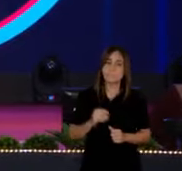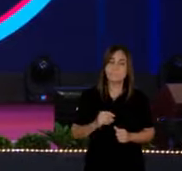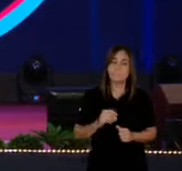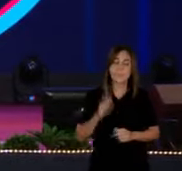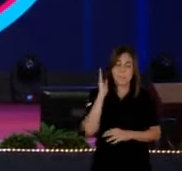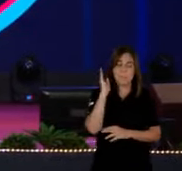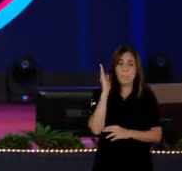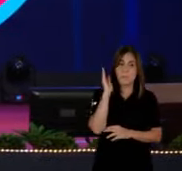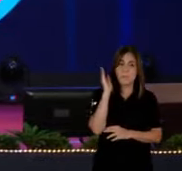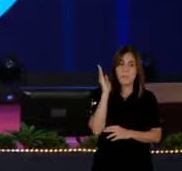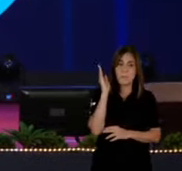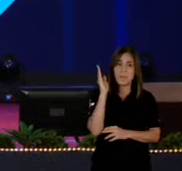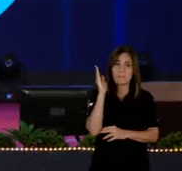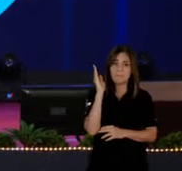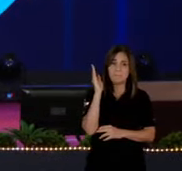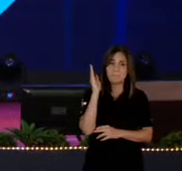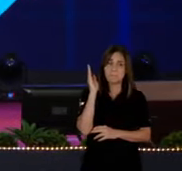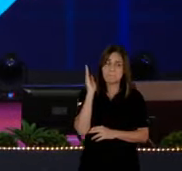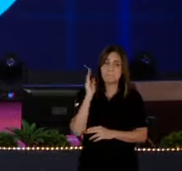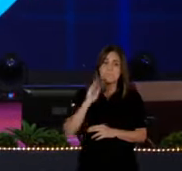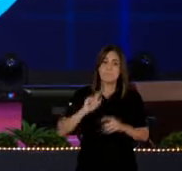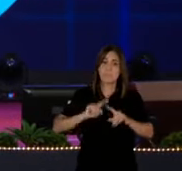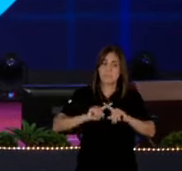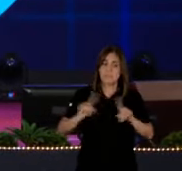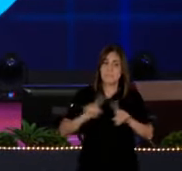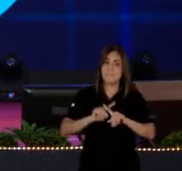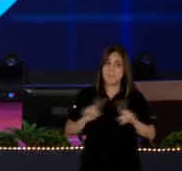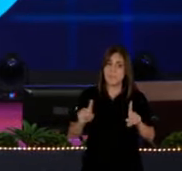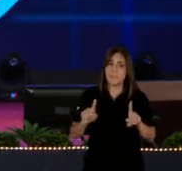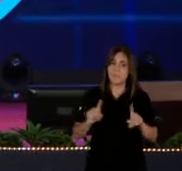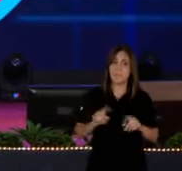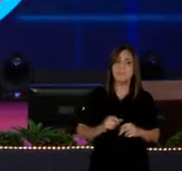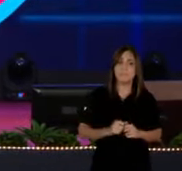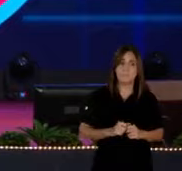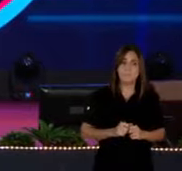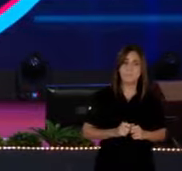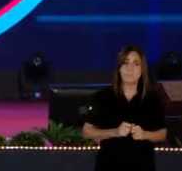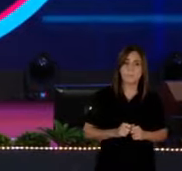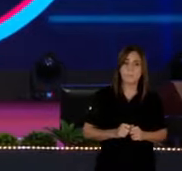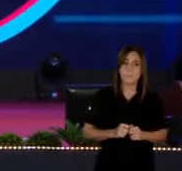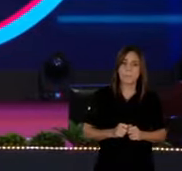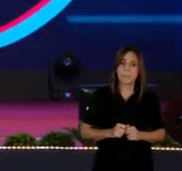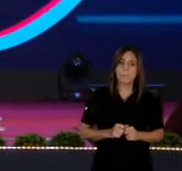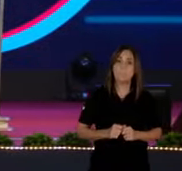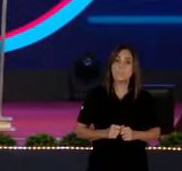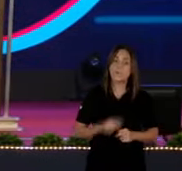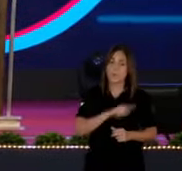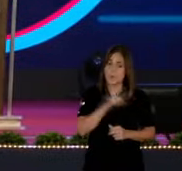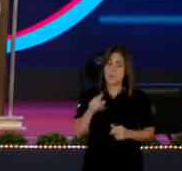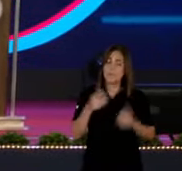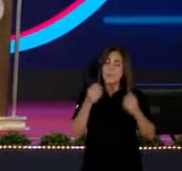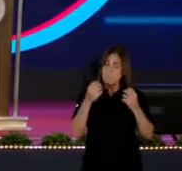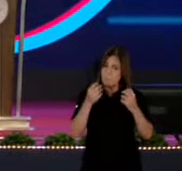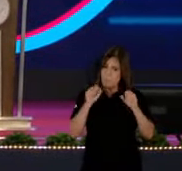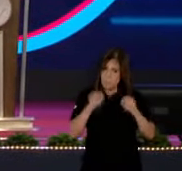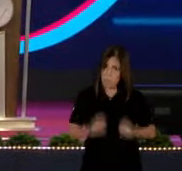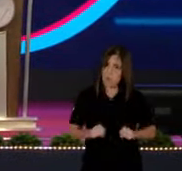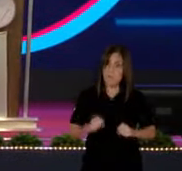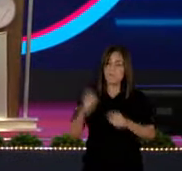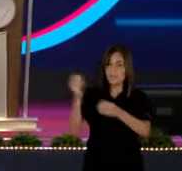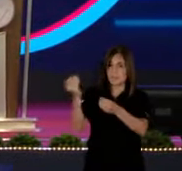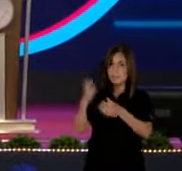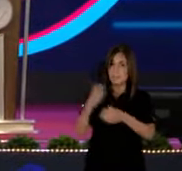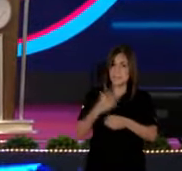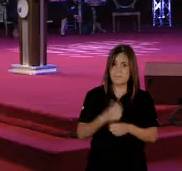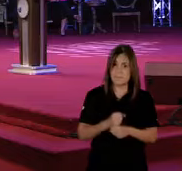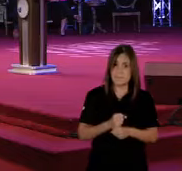perspectiva diferente. Por eso usted debe de estar acá, para que pueda recibir el insumo de nuestro apóstol en esa área en